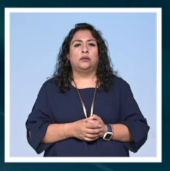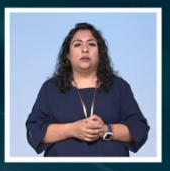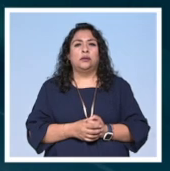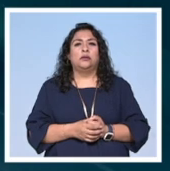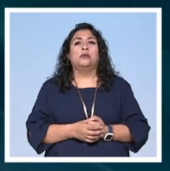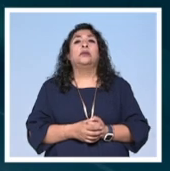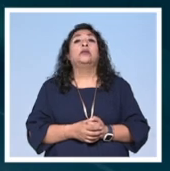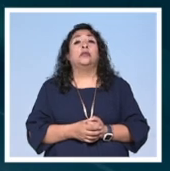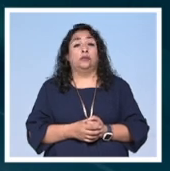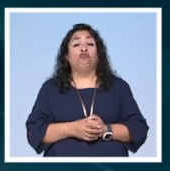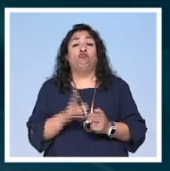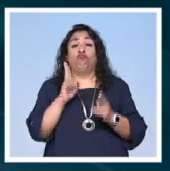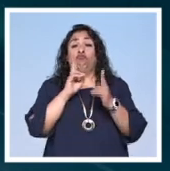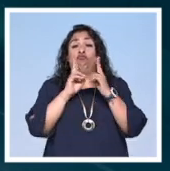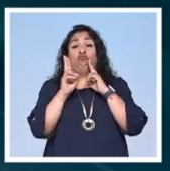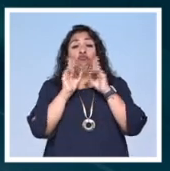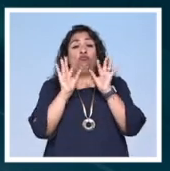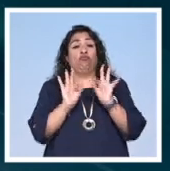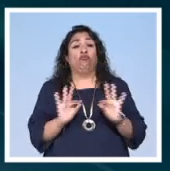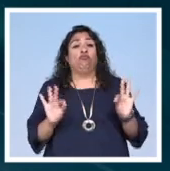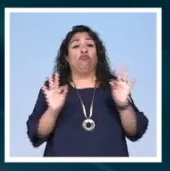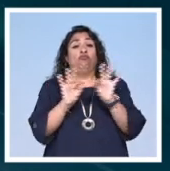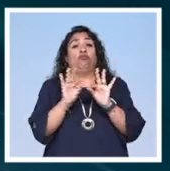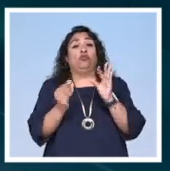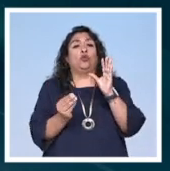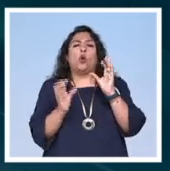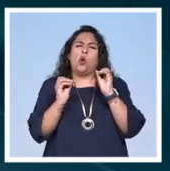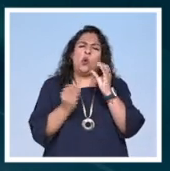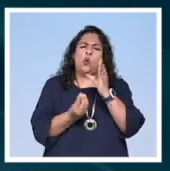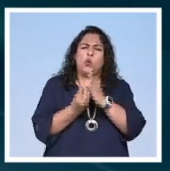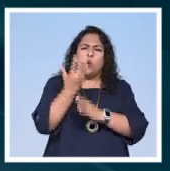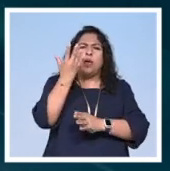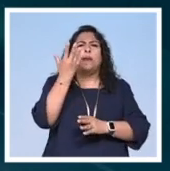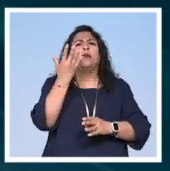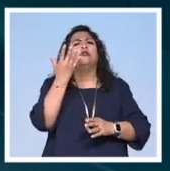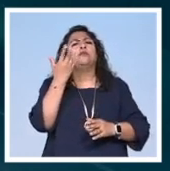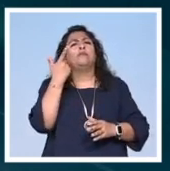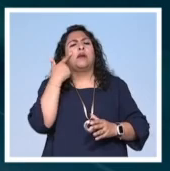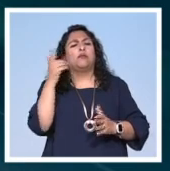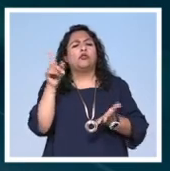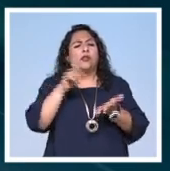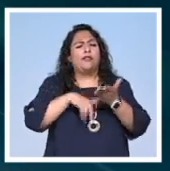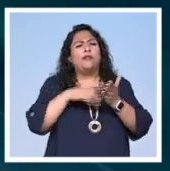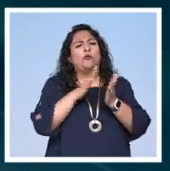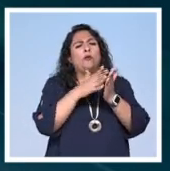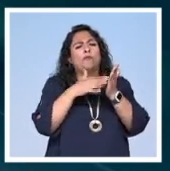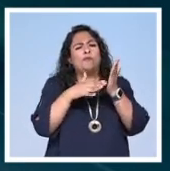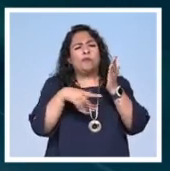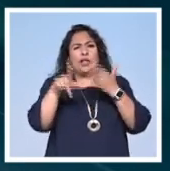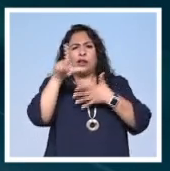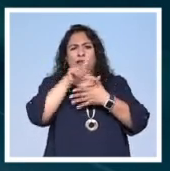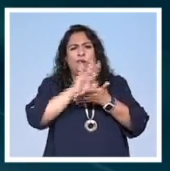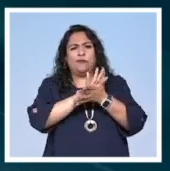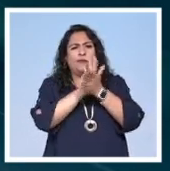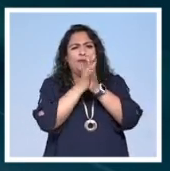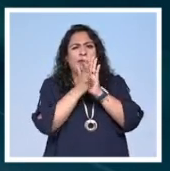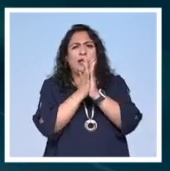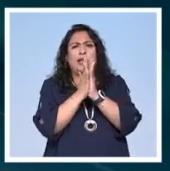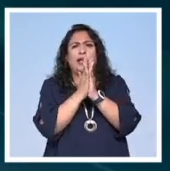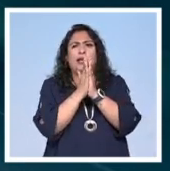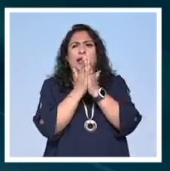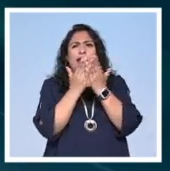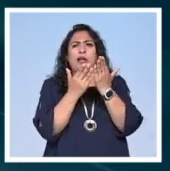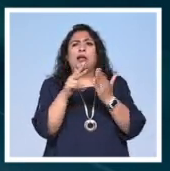Gaspar narradores consolidados y emergentes forman parte de la geografía literaria de América Latina que ahora se traduce en la publicación